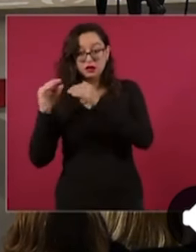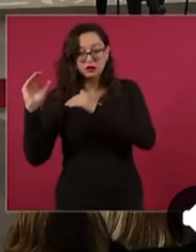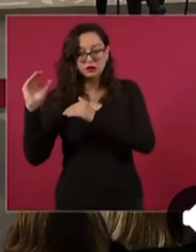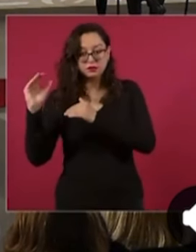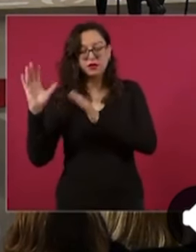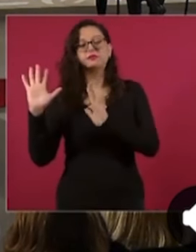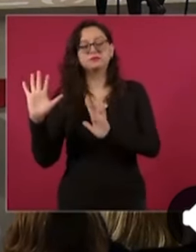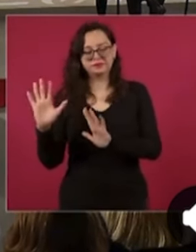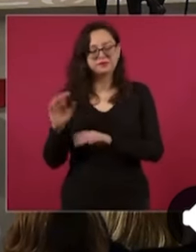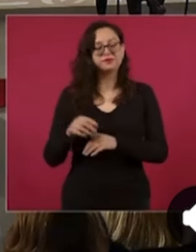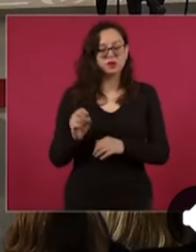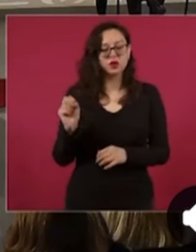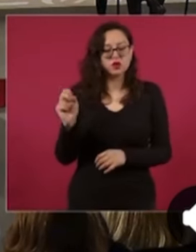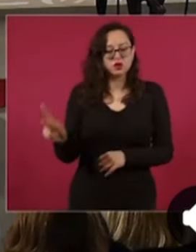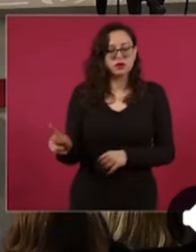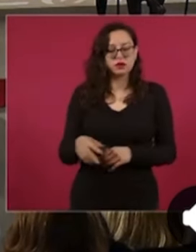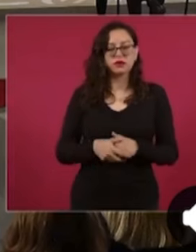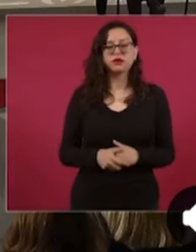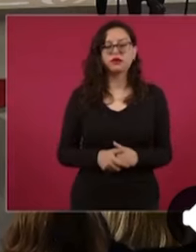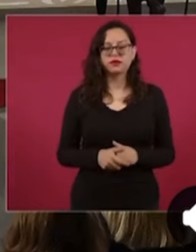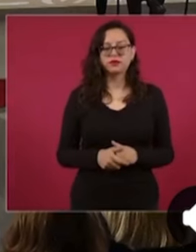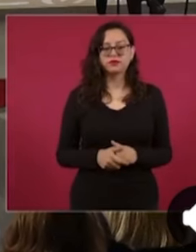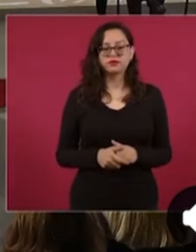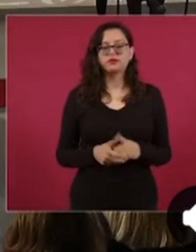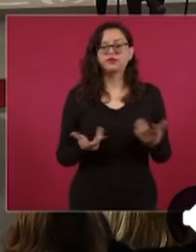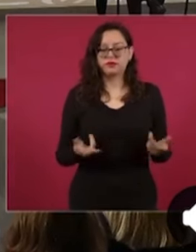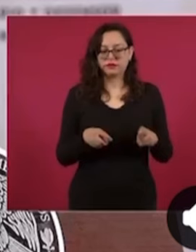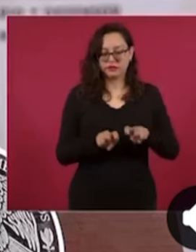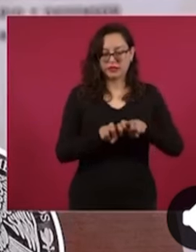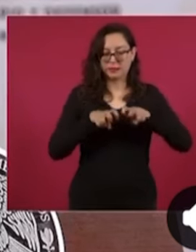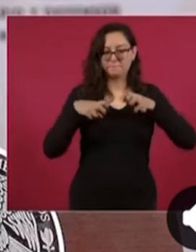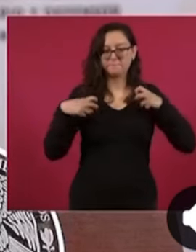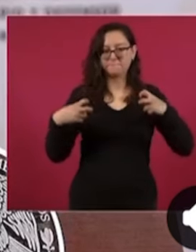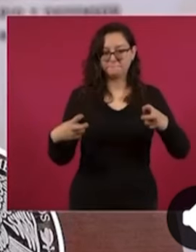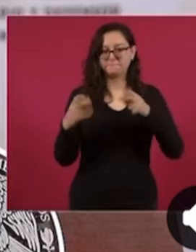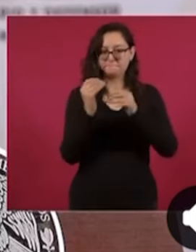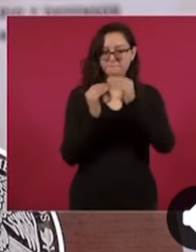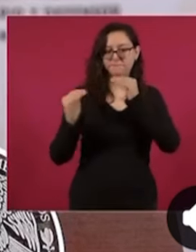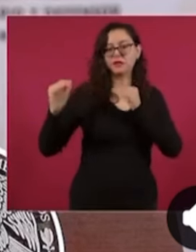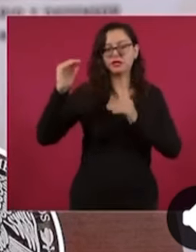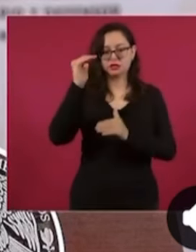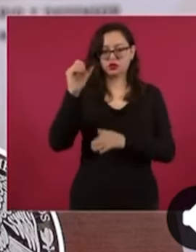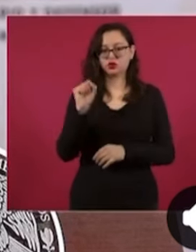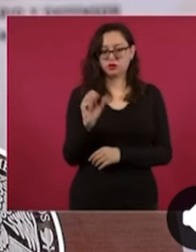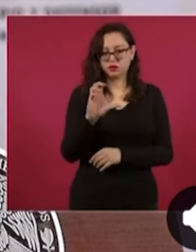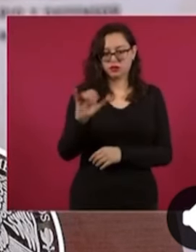Miren, vamos a decirles cuánto gana un ministro de la Corte. En total,